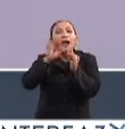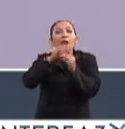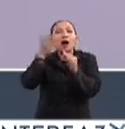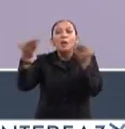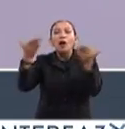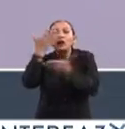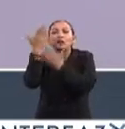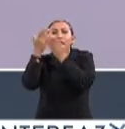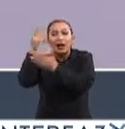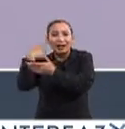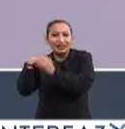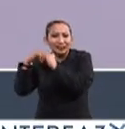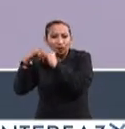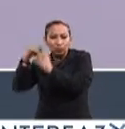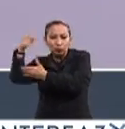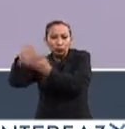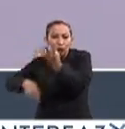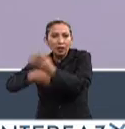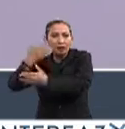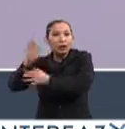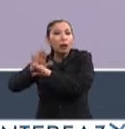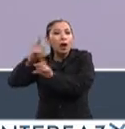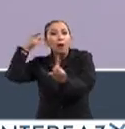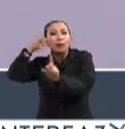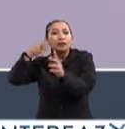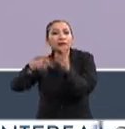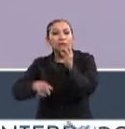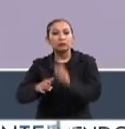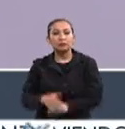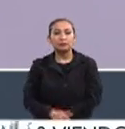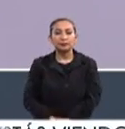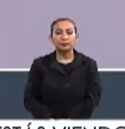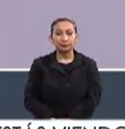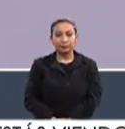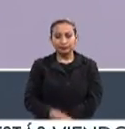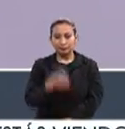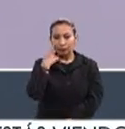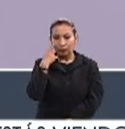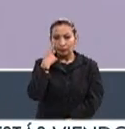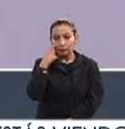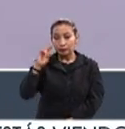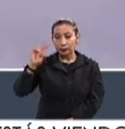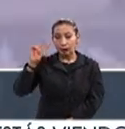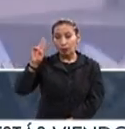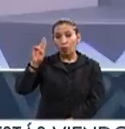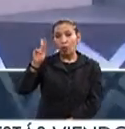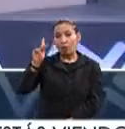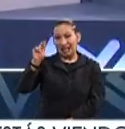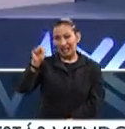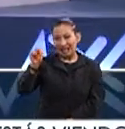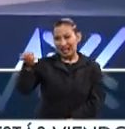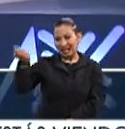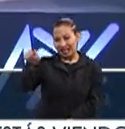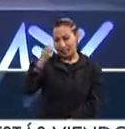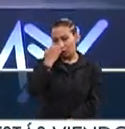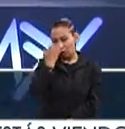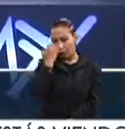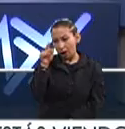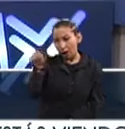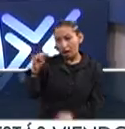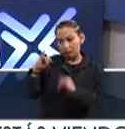la oferta académica de esta institución y cuáles son sus objetivos principales. Sí, bueno, la Universidad Pedagógica Nacional es